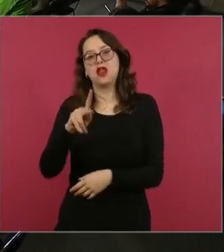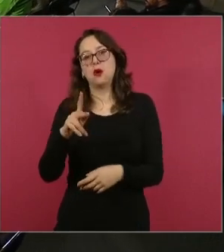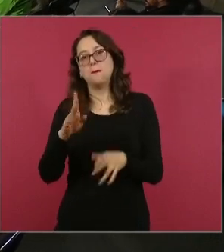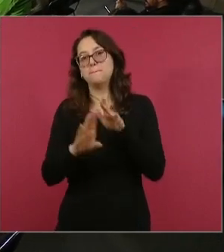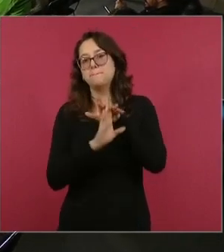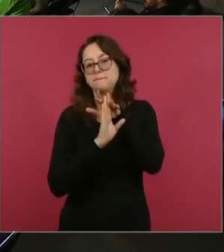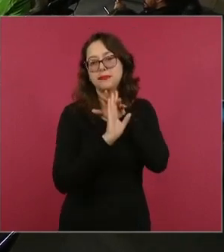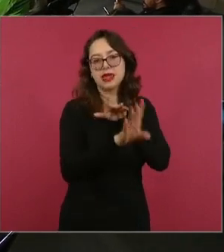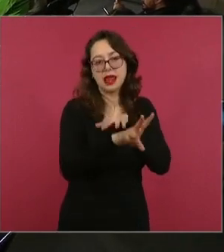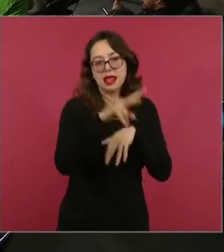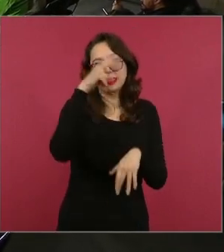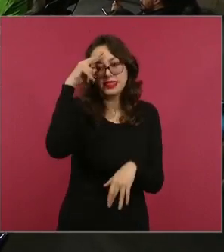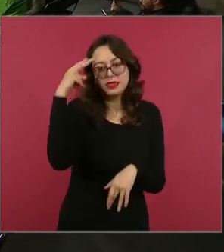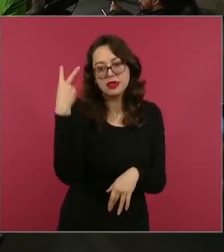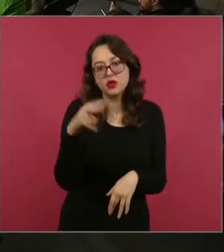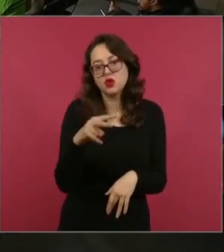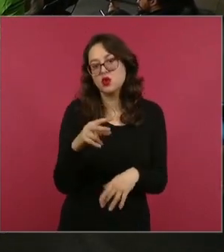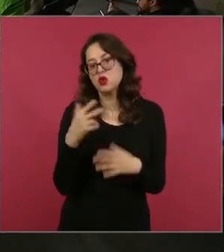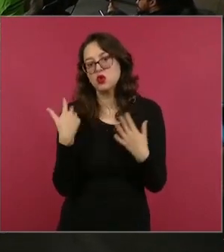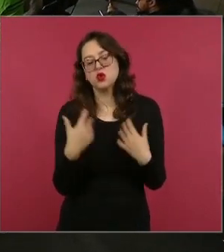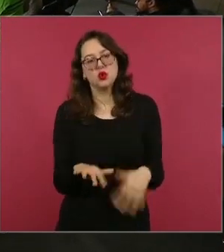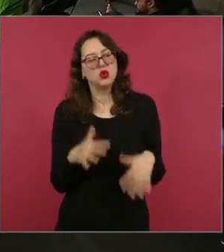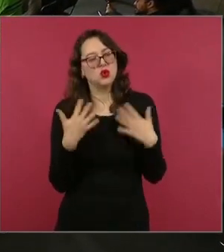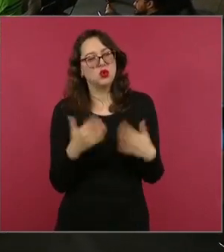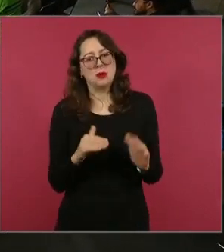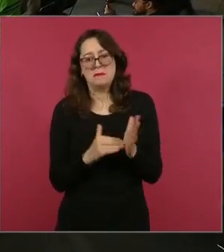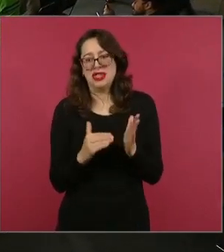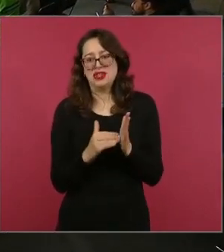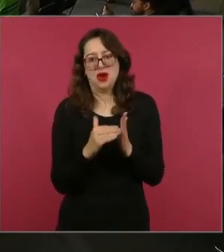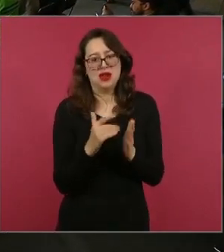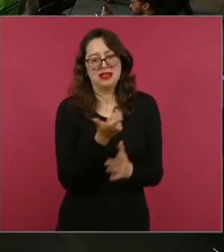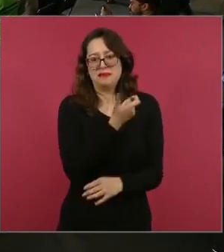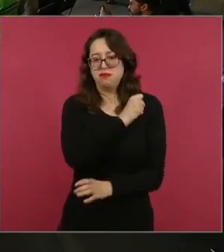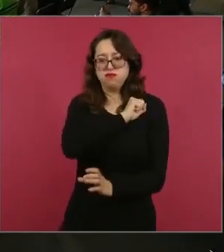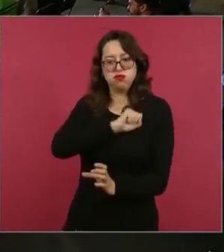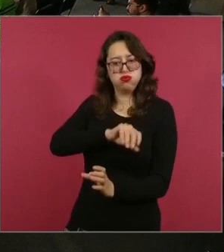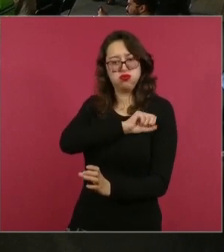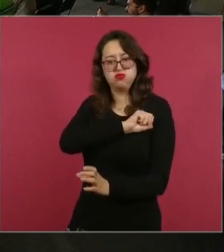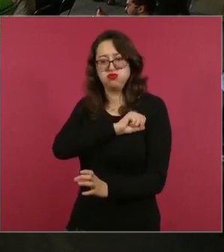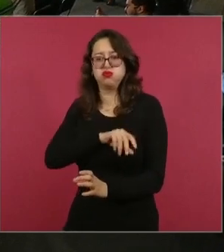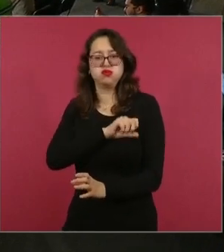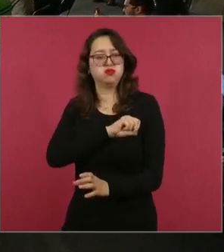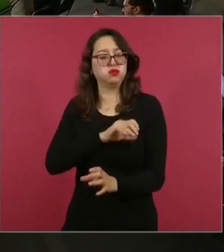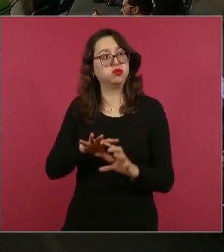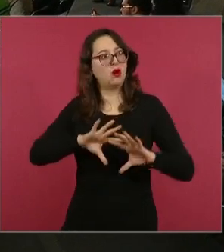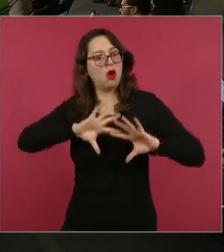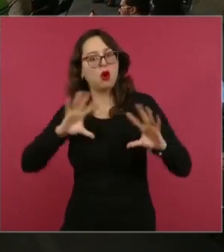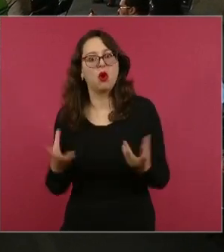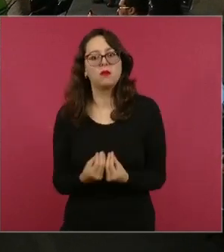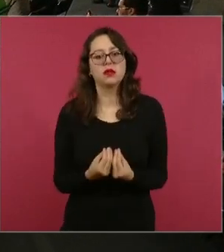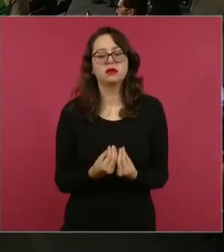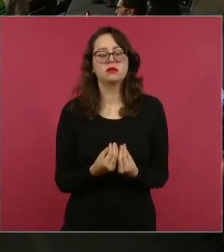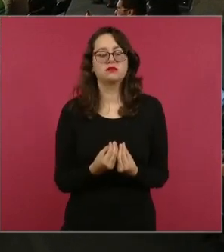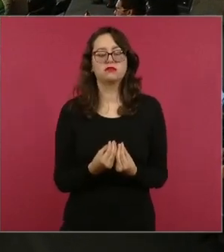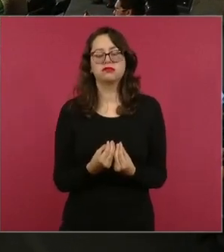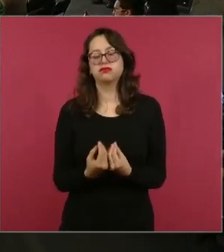precedente no hay debemos de